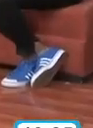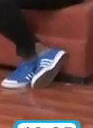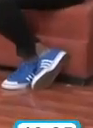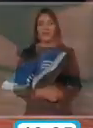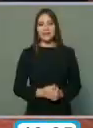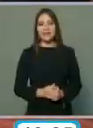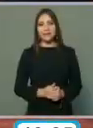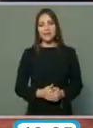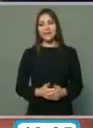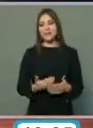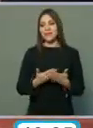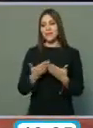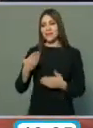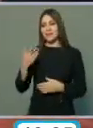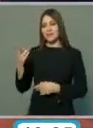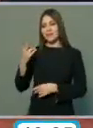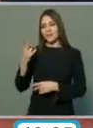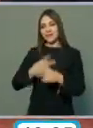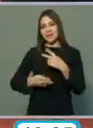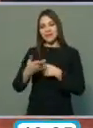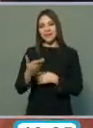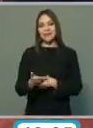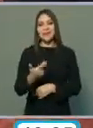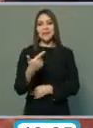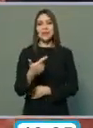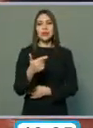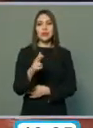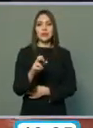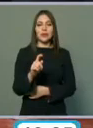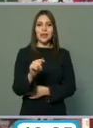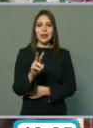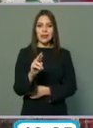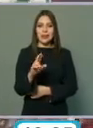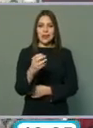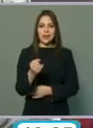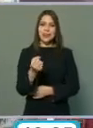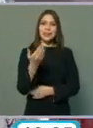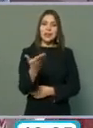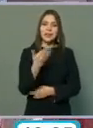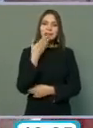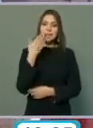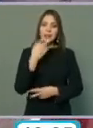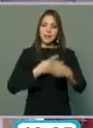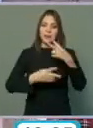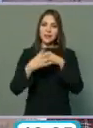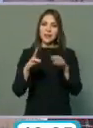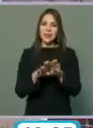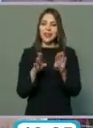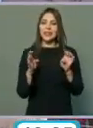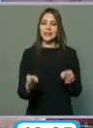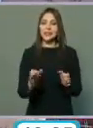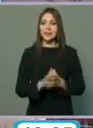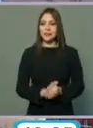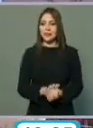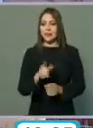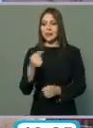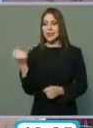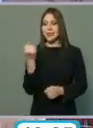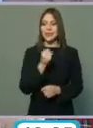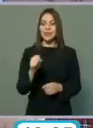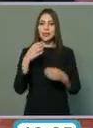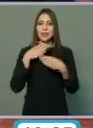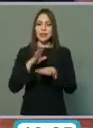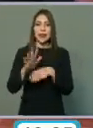Y bien, ya están con nosotros aquí en Dejando Huella, nuestro querido Gus Reyes. Bienvenido. Hola, ¿qué tal? ¿Cómo están? Buenos días. Nuestro experto en animales